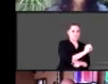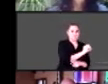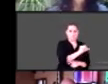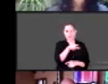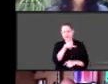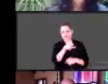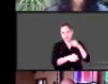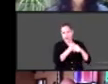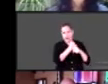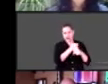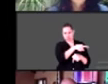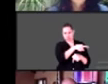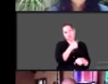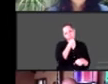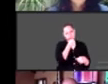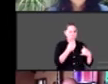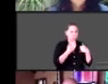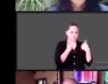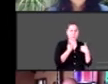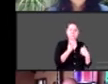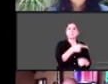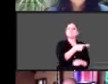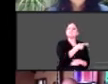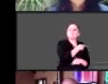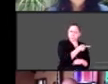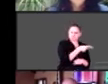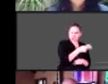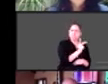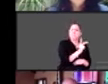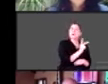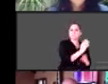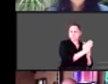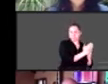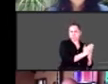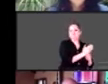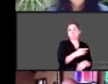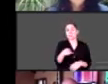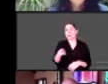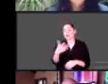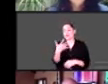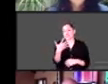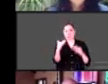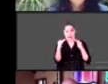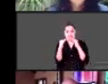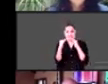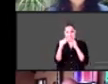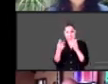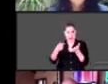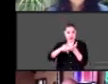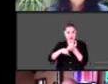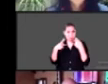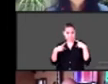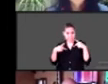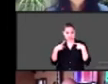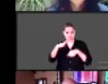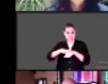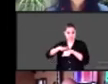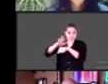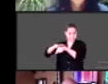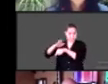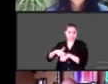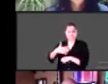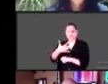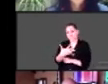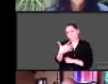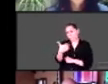de pobreza, pero en hogares con cinco o más integrantes, es decir, un hogar con muchos más miembros e integrantes, la